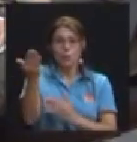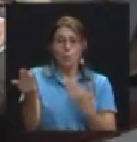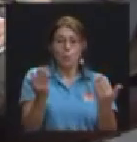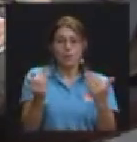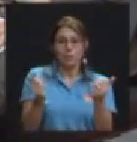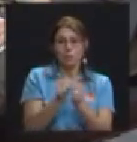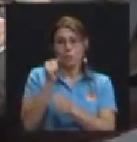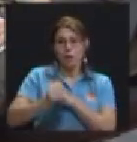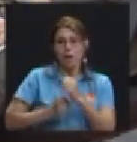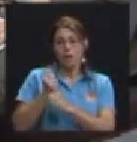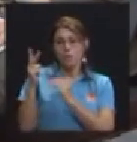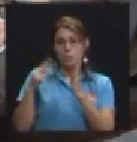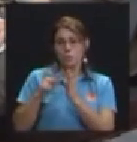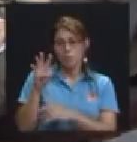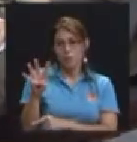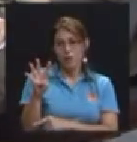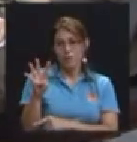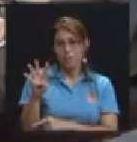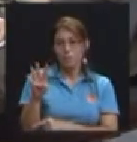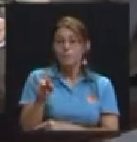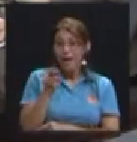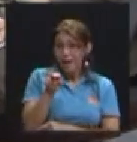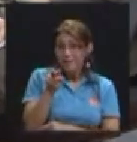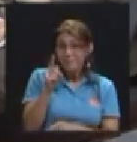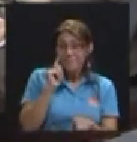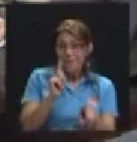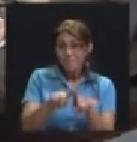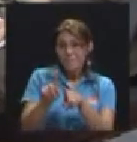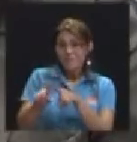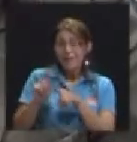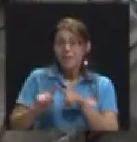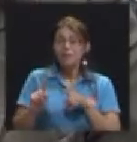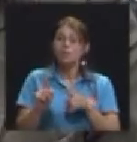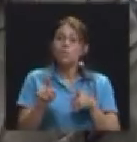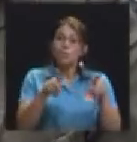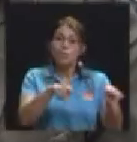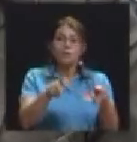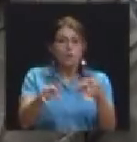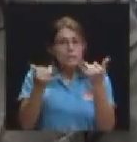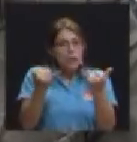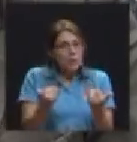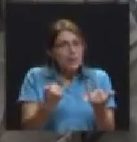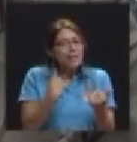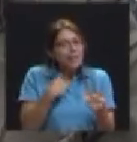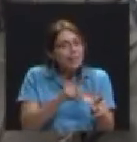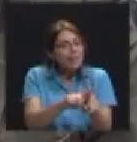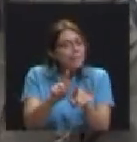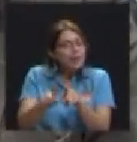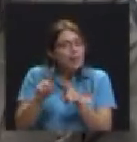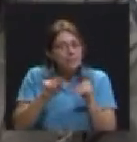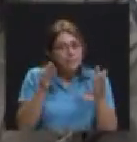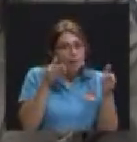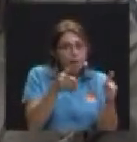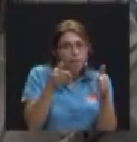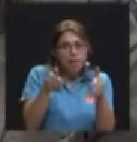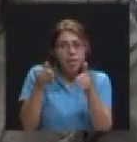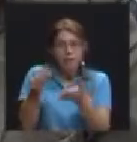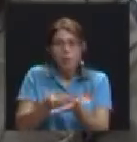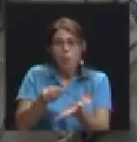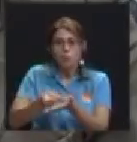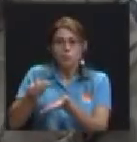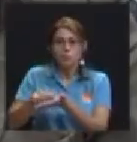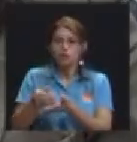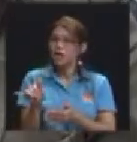2004, ¿verdad? Entonces ahí es como se va viendo algunas tendencias de consumo, igual que en serie de artículos tecnológicos, ¿verdad?